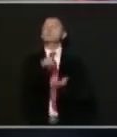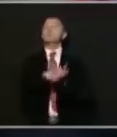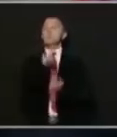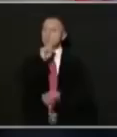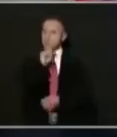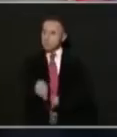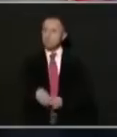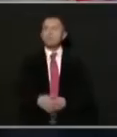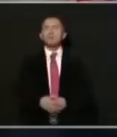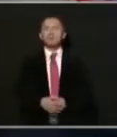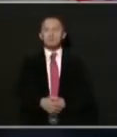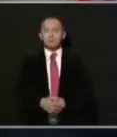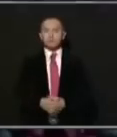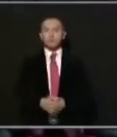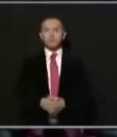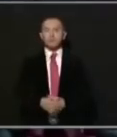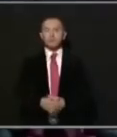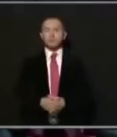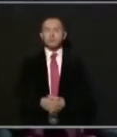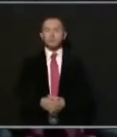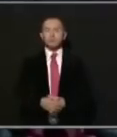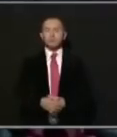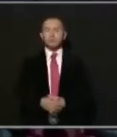¿Por qué estamos haciendo esto?